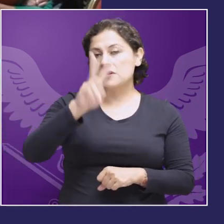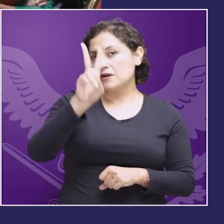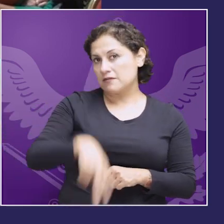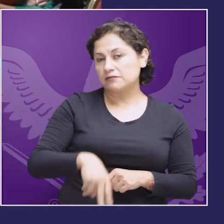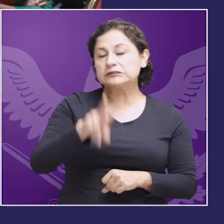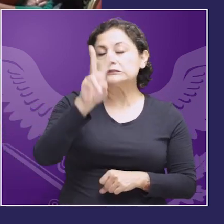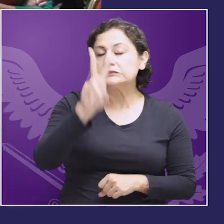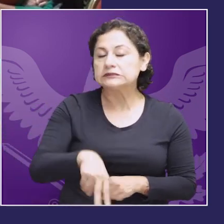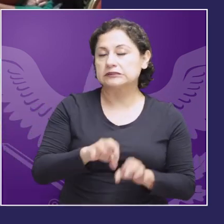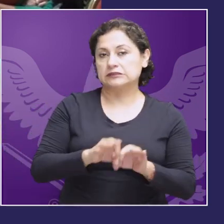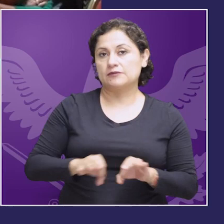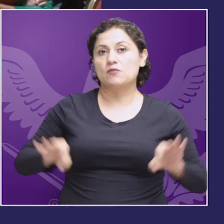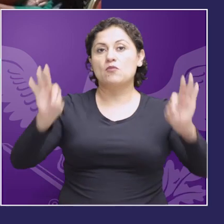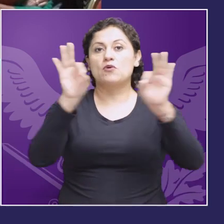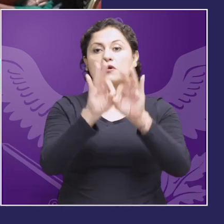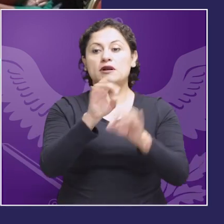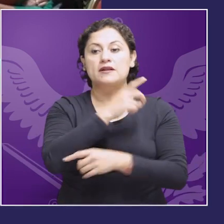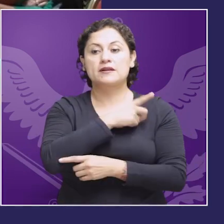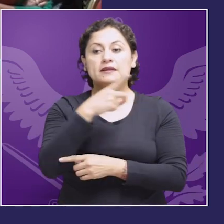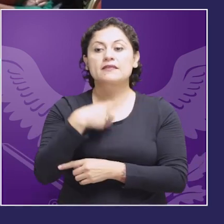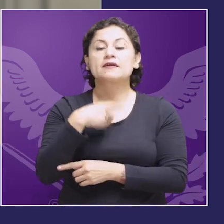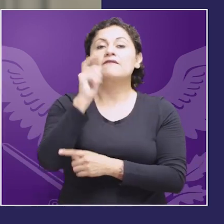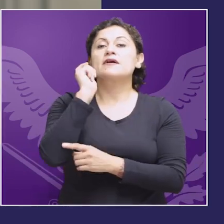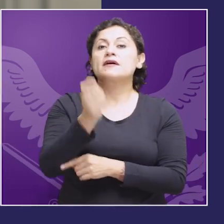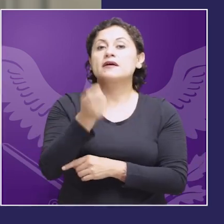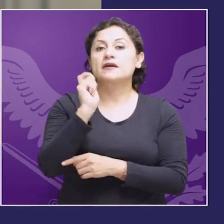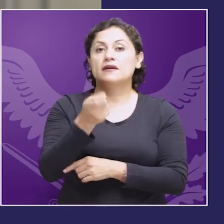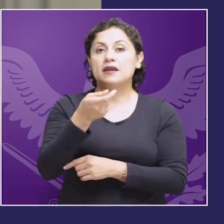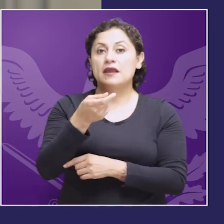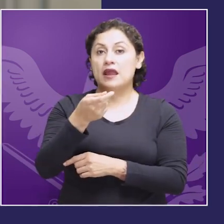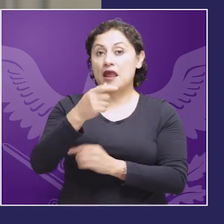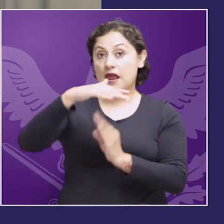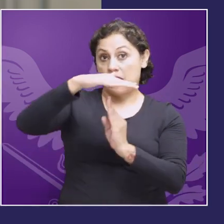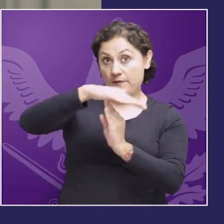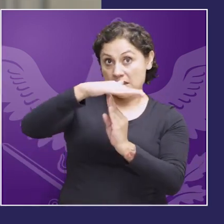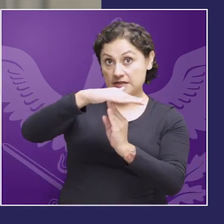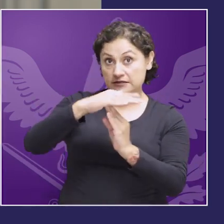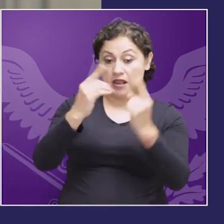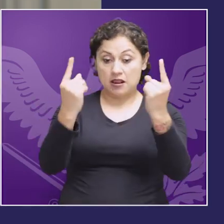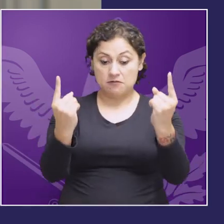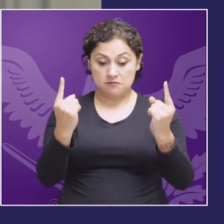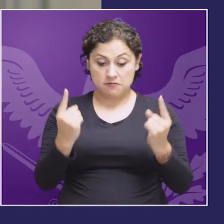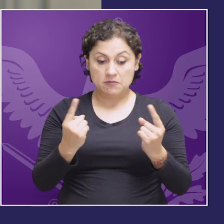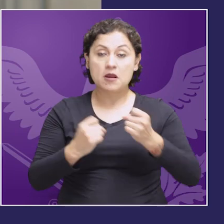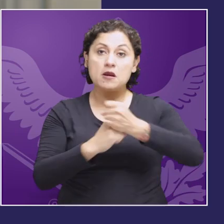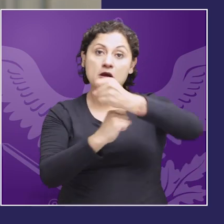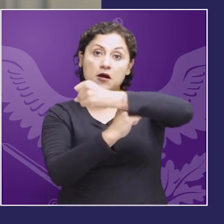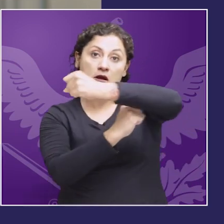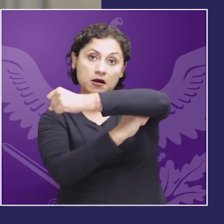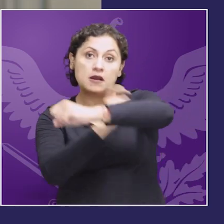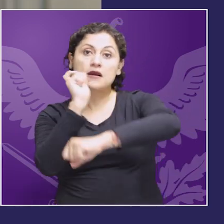mesa, Ministerio Público y defensores. Y si tú tienes a un defensor que está tirando permanentemente